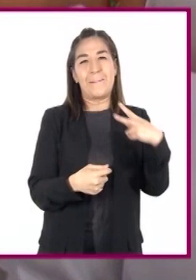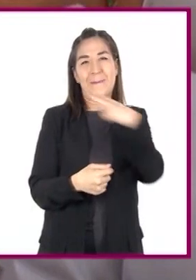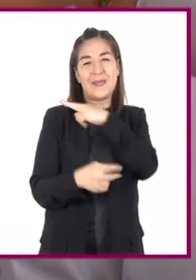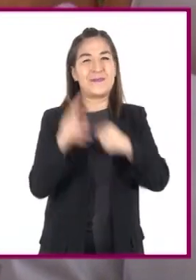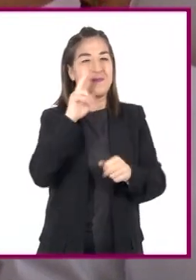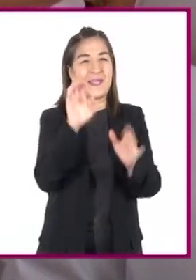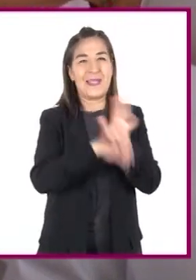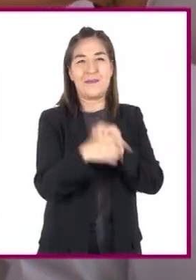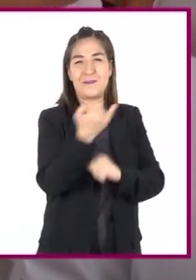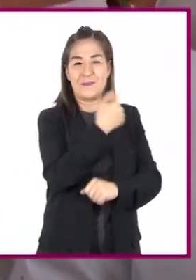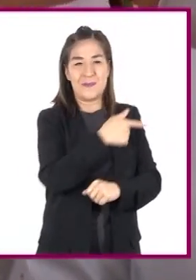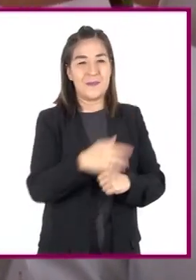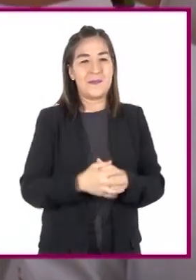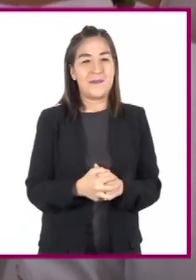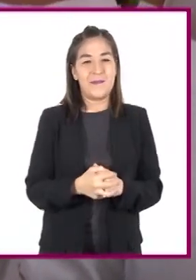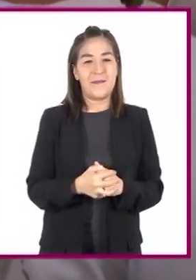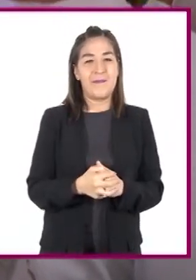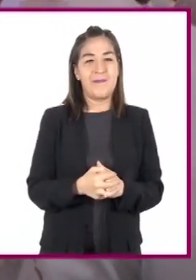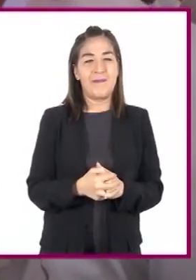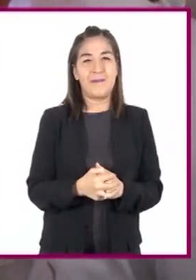el maestro Ricardo.